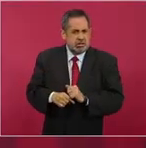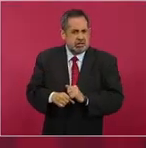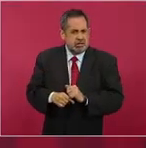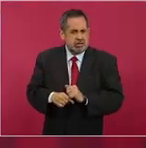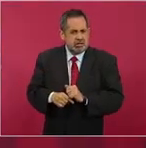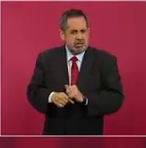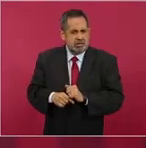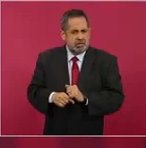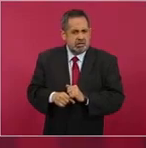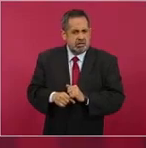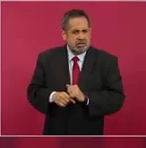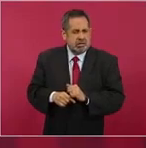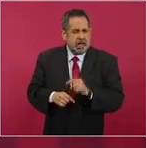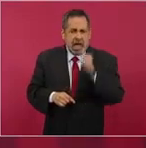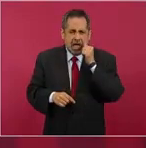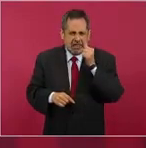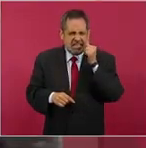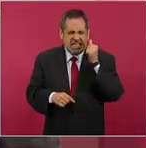lo empezaron a